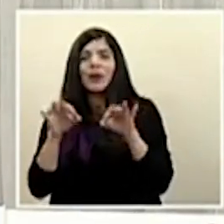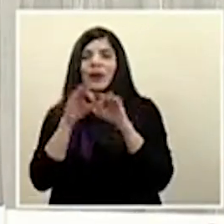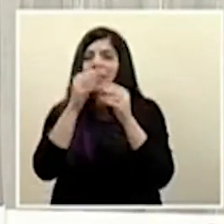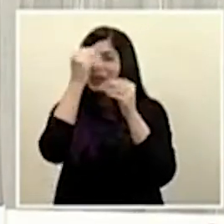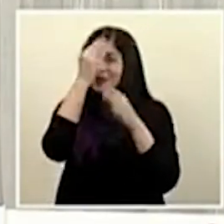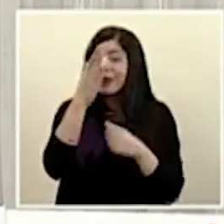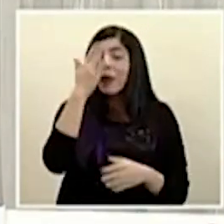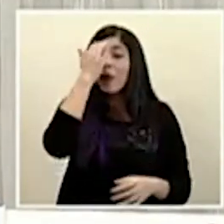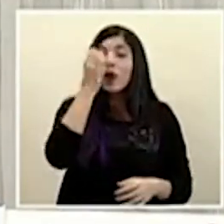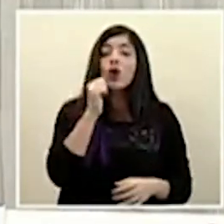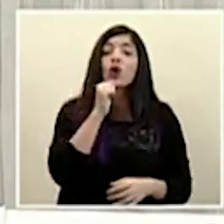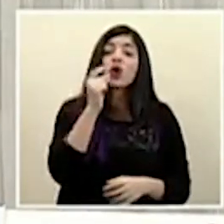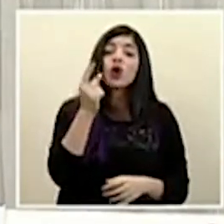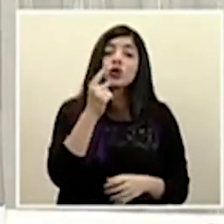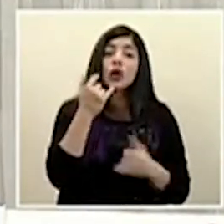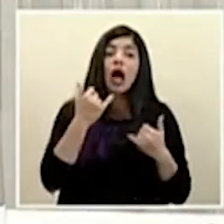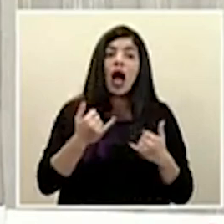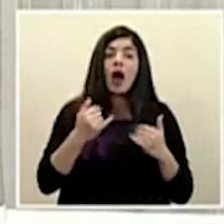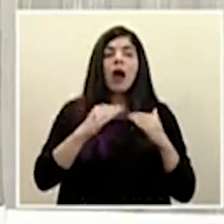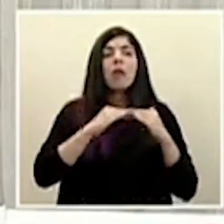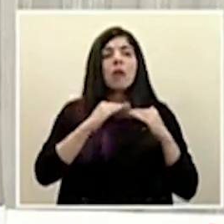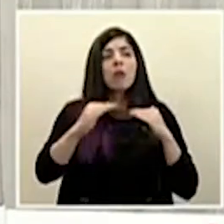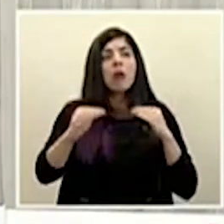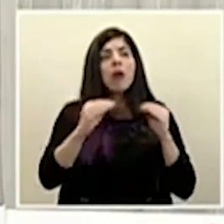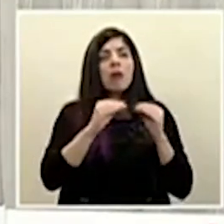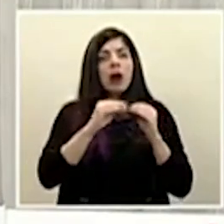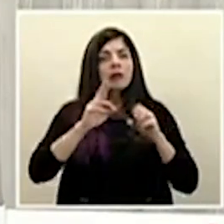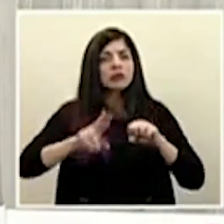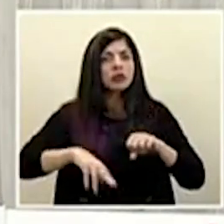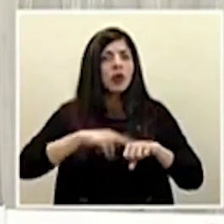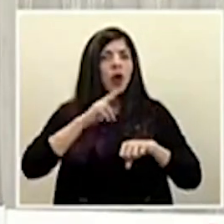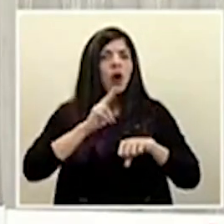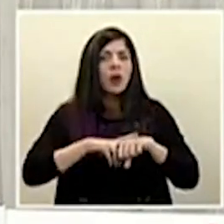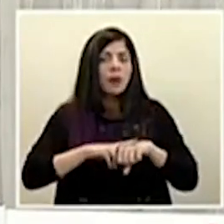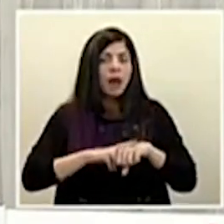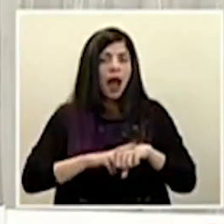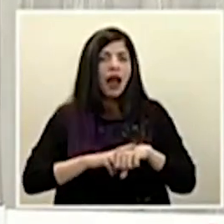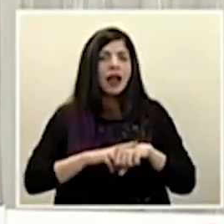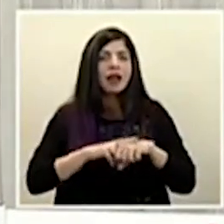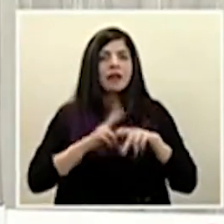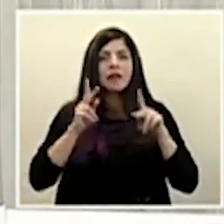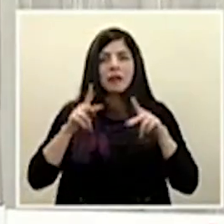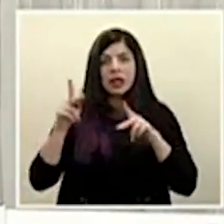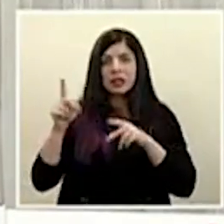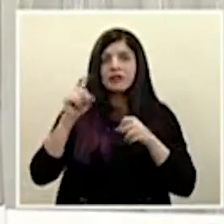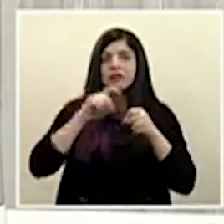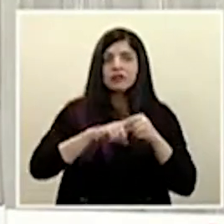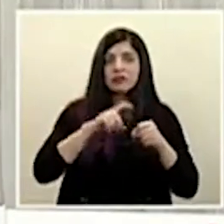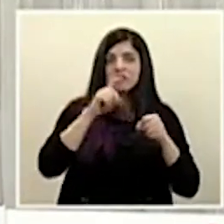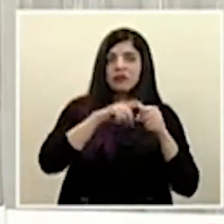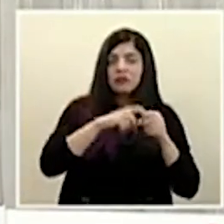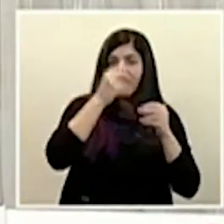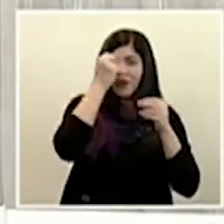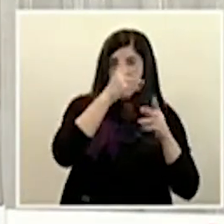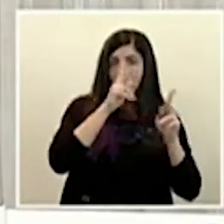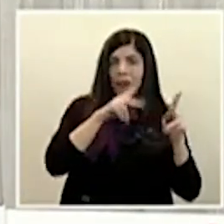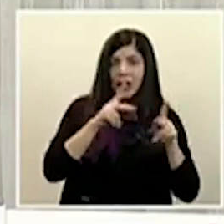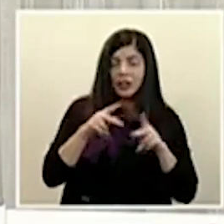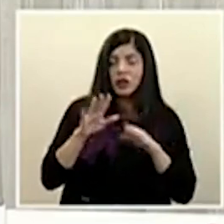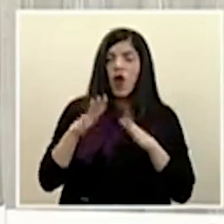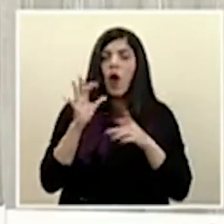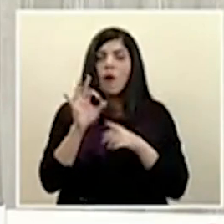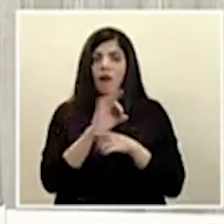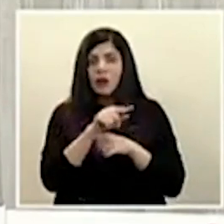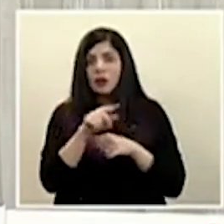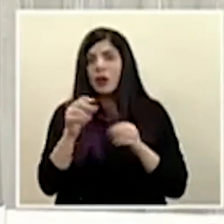porque no solo está normalizado la incorporación de la información por parte de la gente y el funcionamiento de